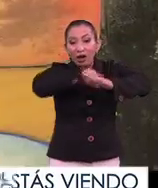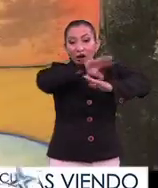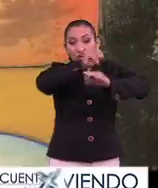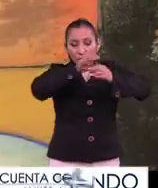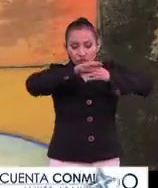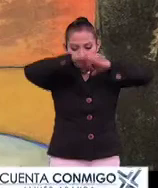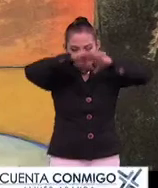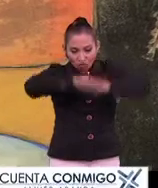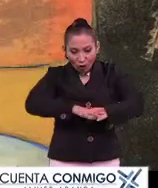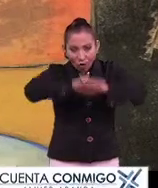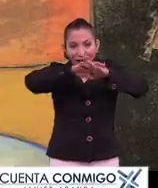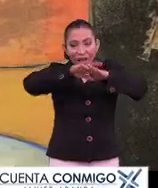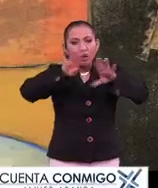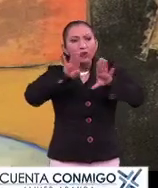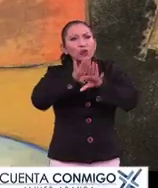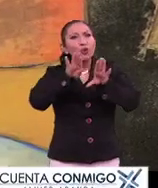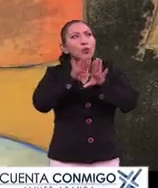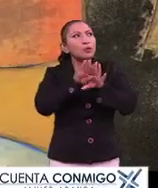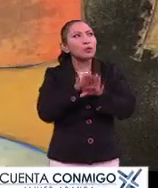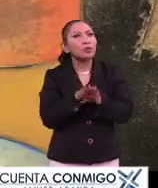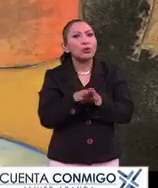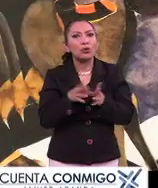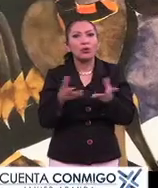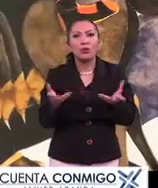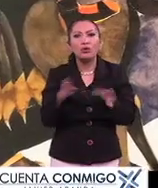todo es como